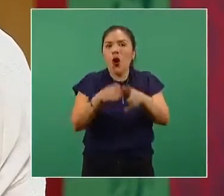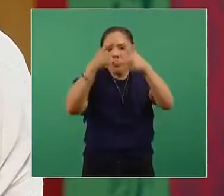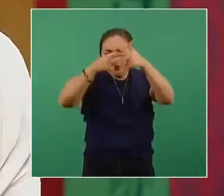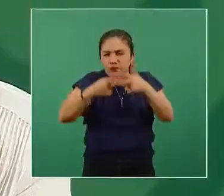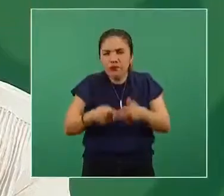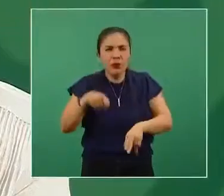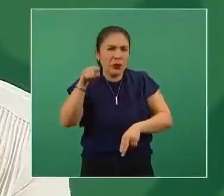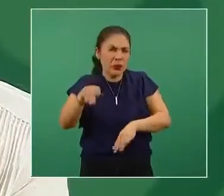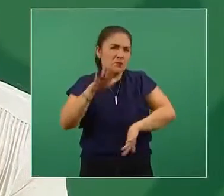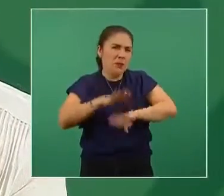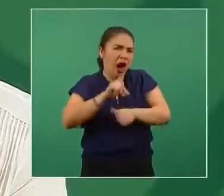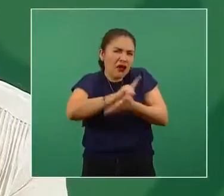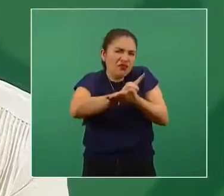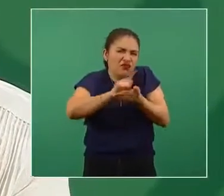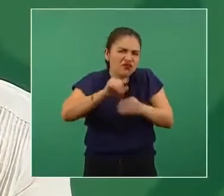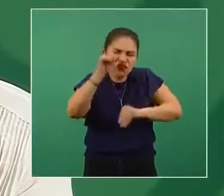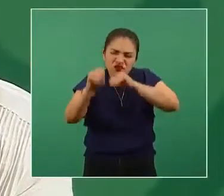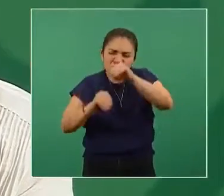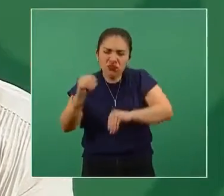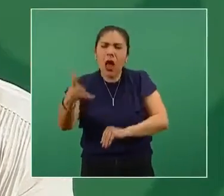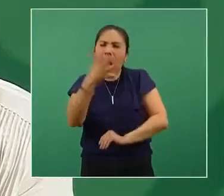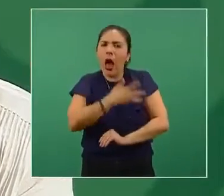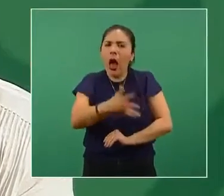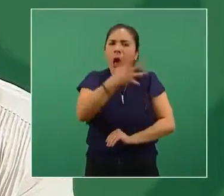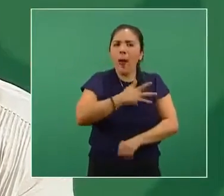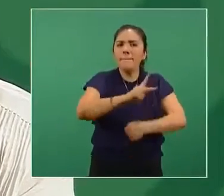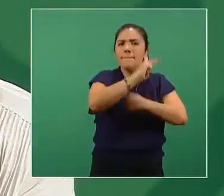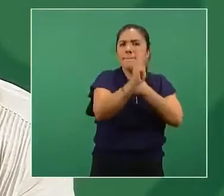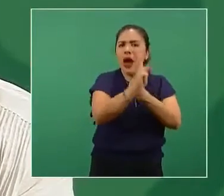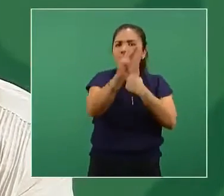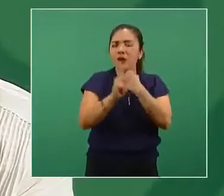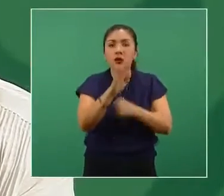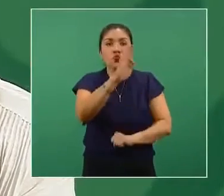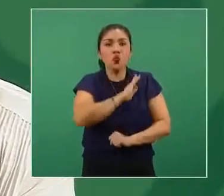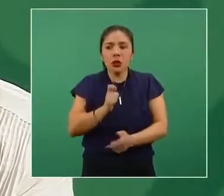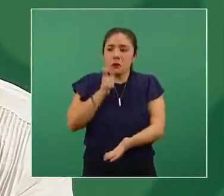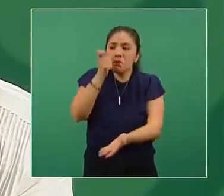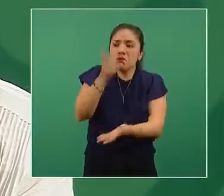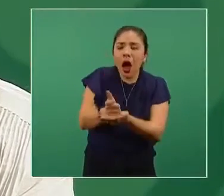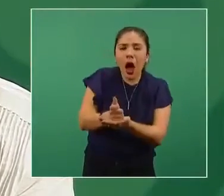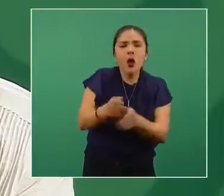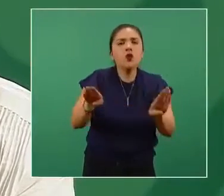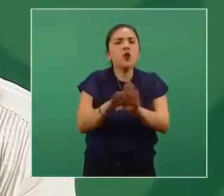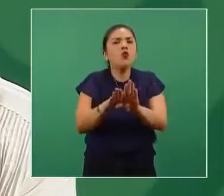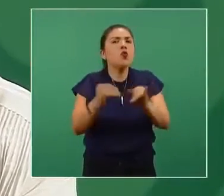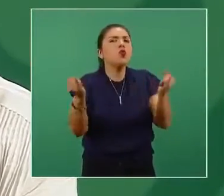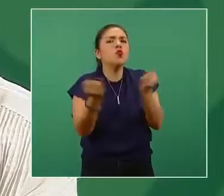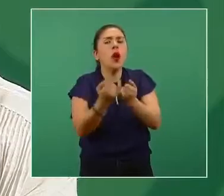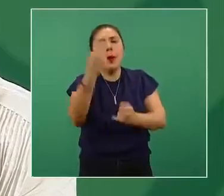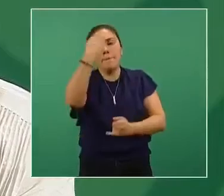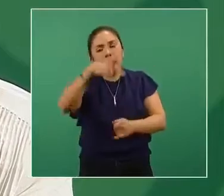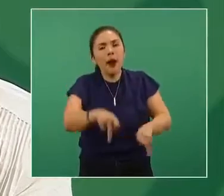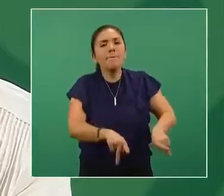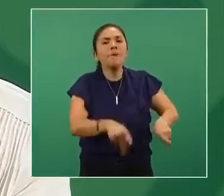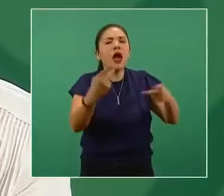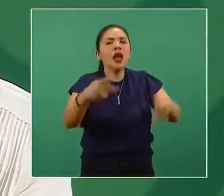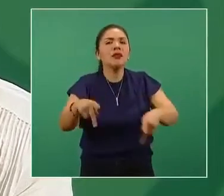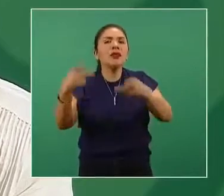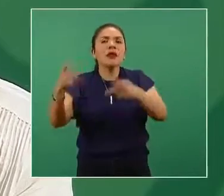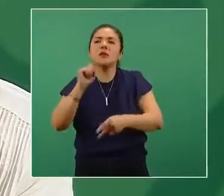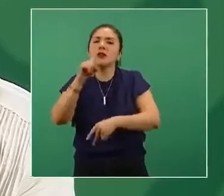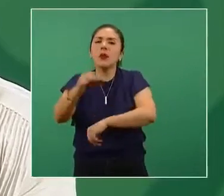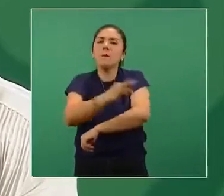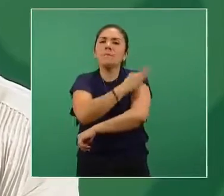muy transparente, existimos países que podemos pagar un costo semejante al costo de oferta de